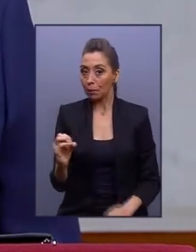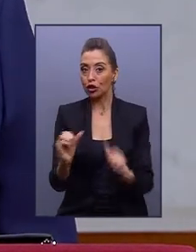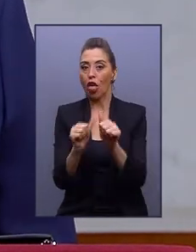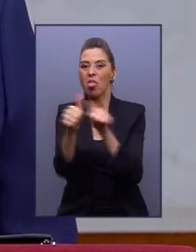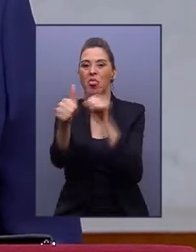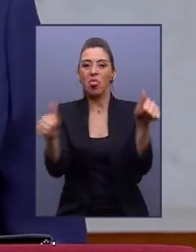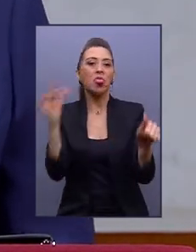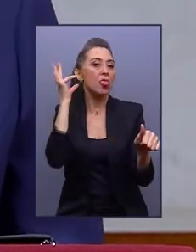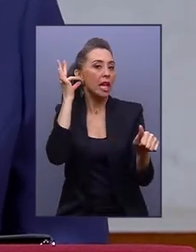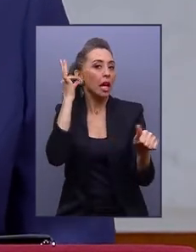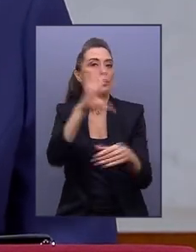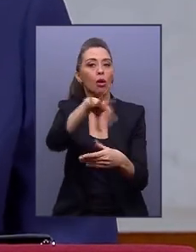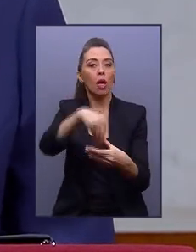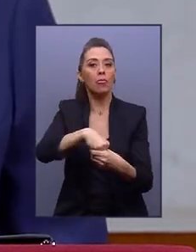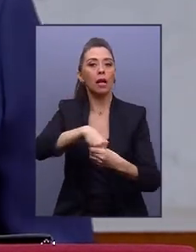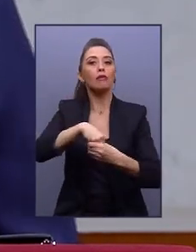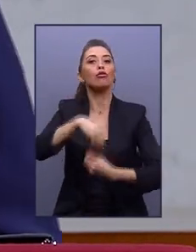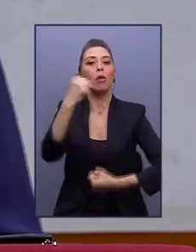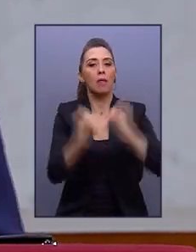el sistema de empresas públicas.